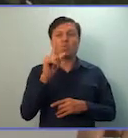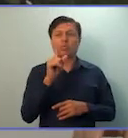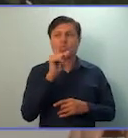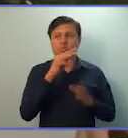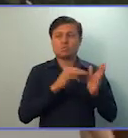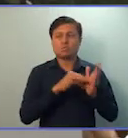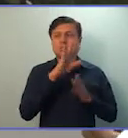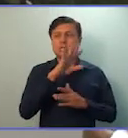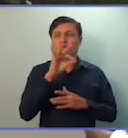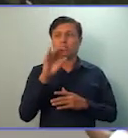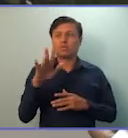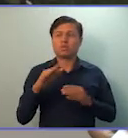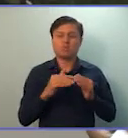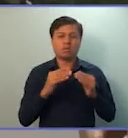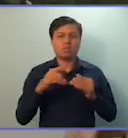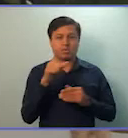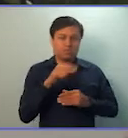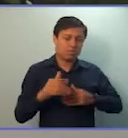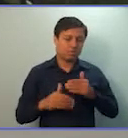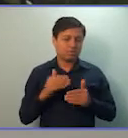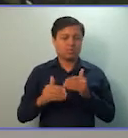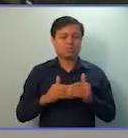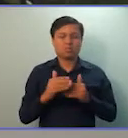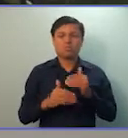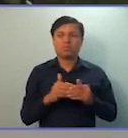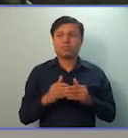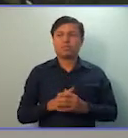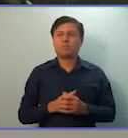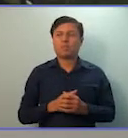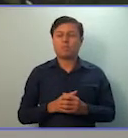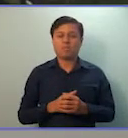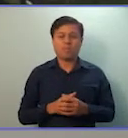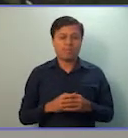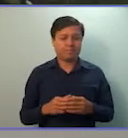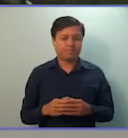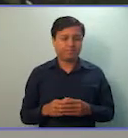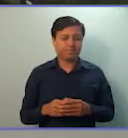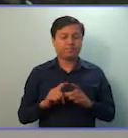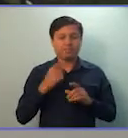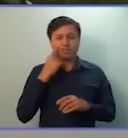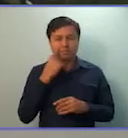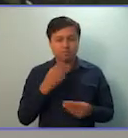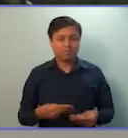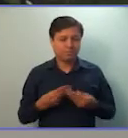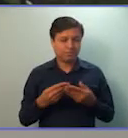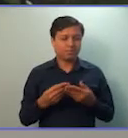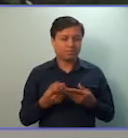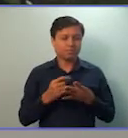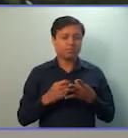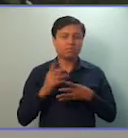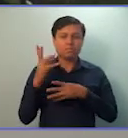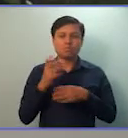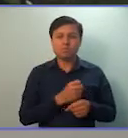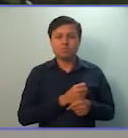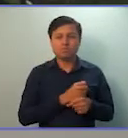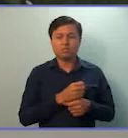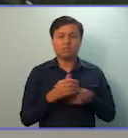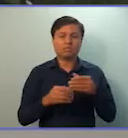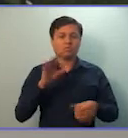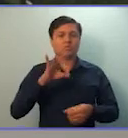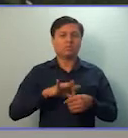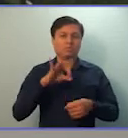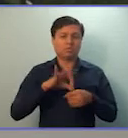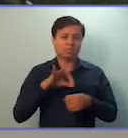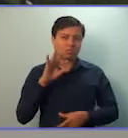son mil 15 95 entró también esa es una instancia que le da cierta garantía al proceso